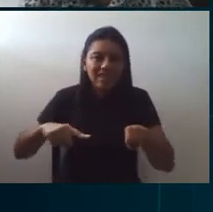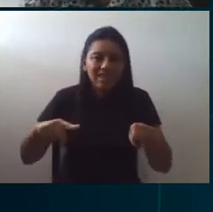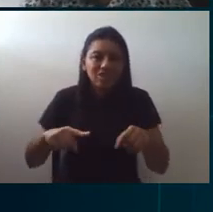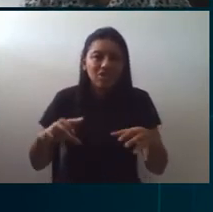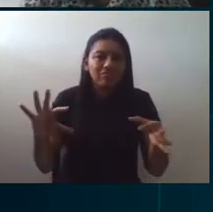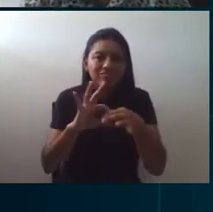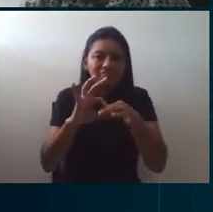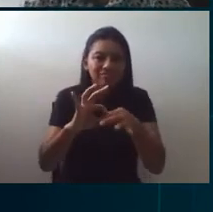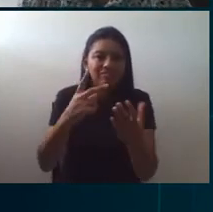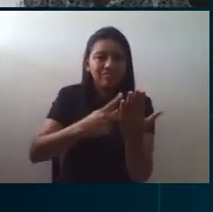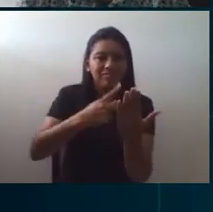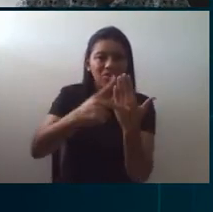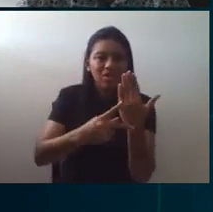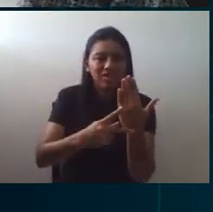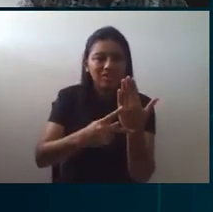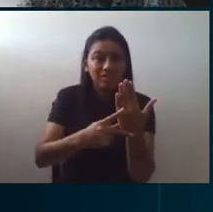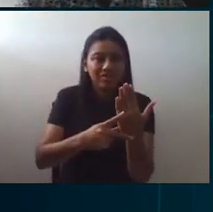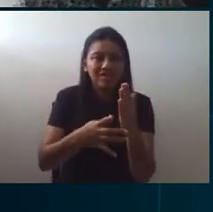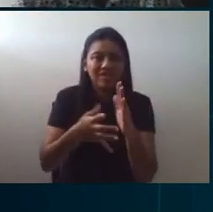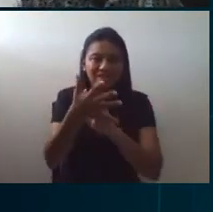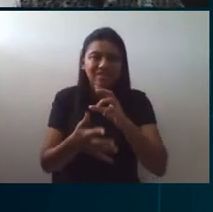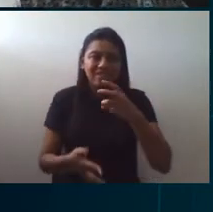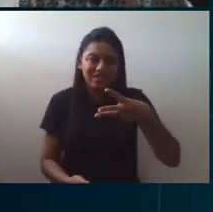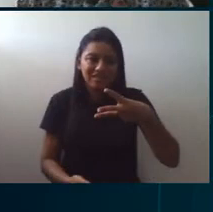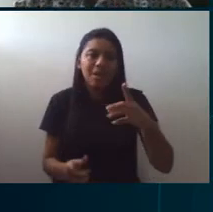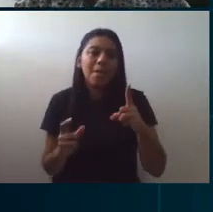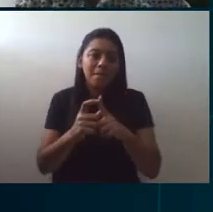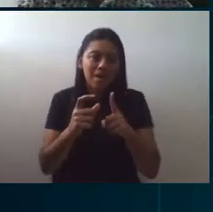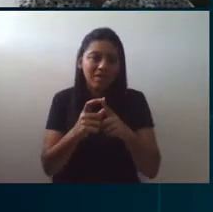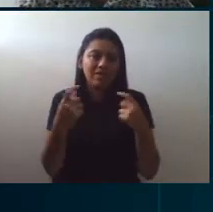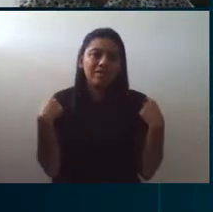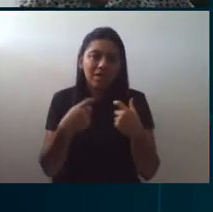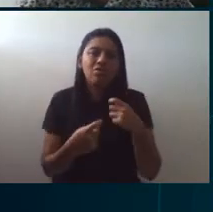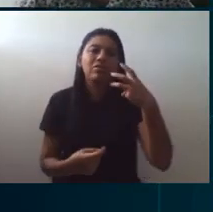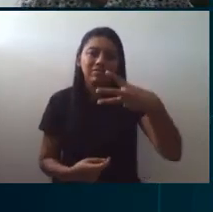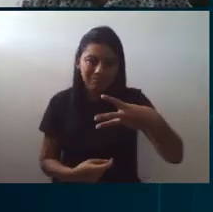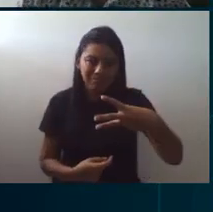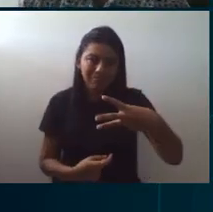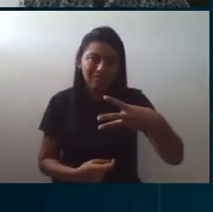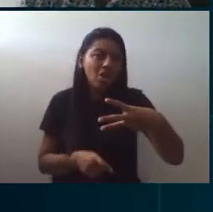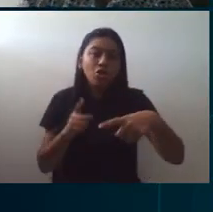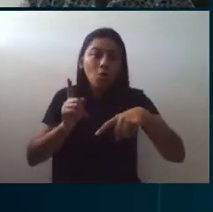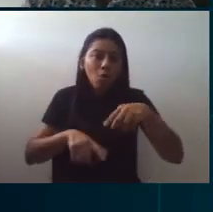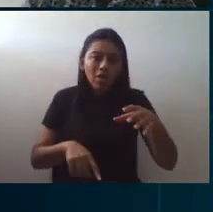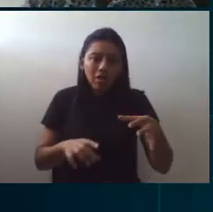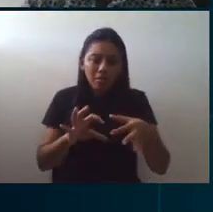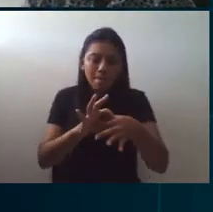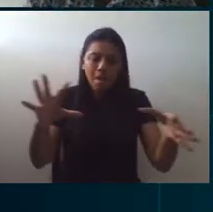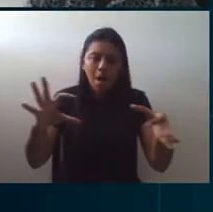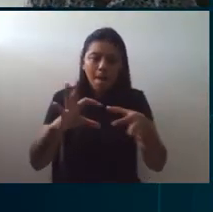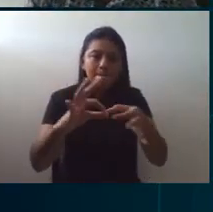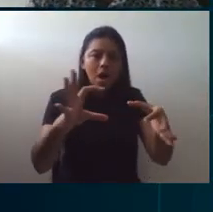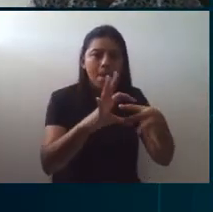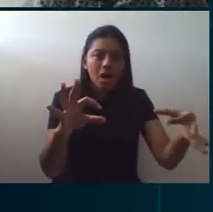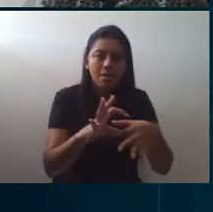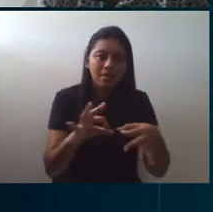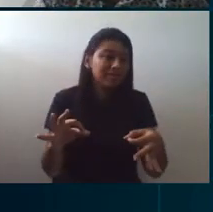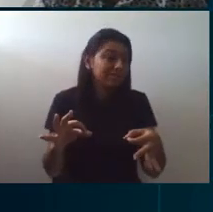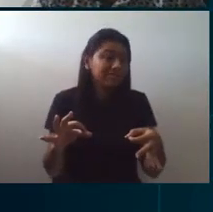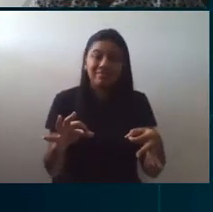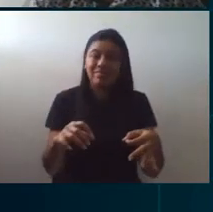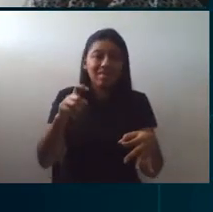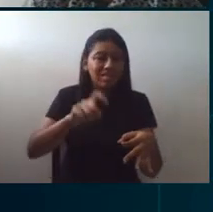que tiene el término gestión de proyectos, me va a dejar la palabra gestión por aparte y proyectos por aparte. Probablemente eso no sea lo que me interese. Me interese